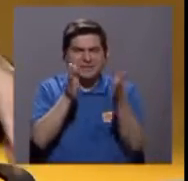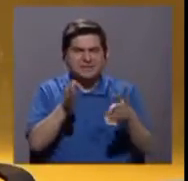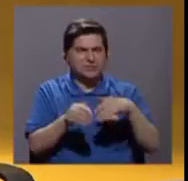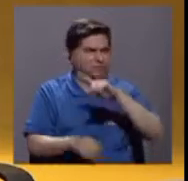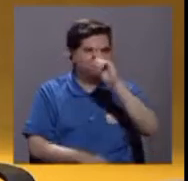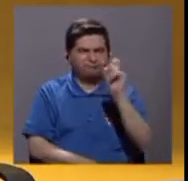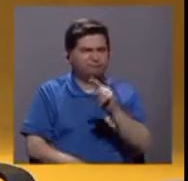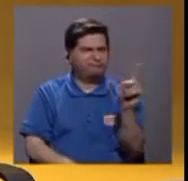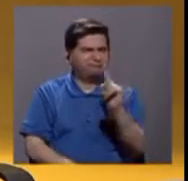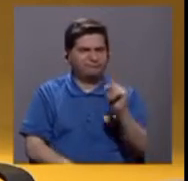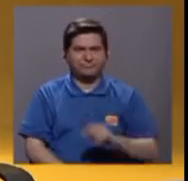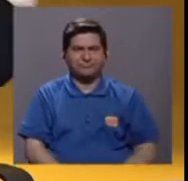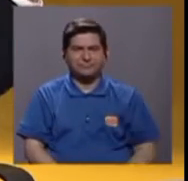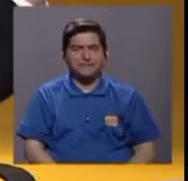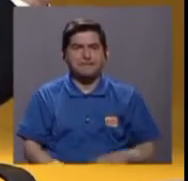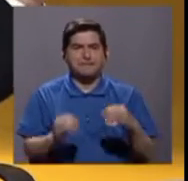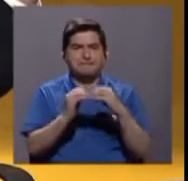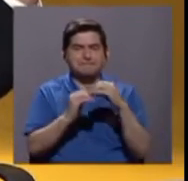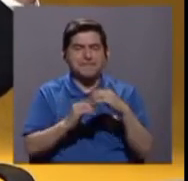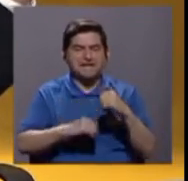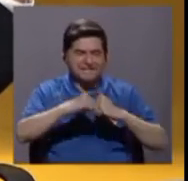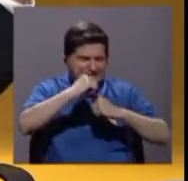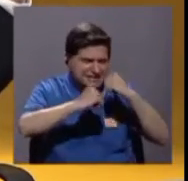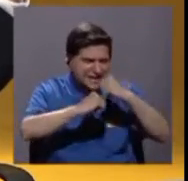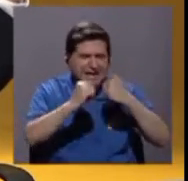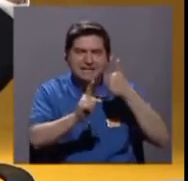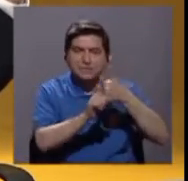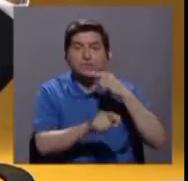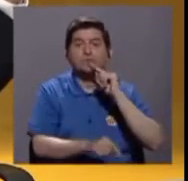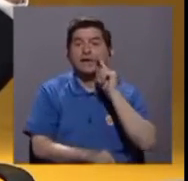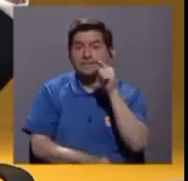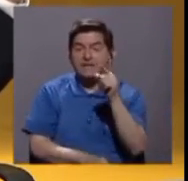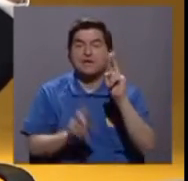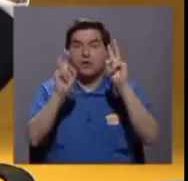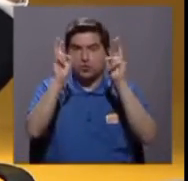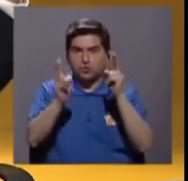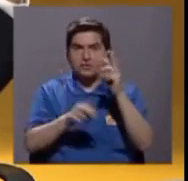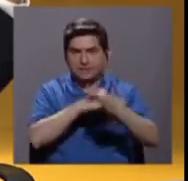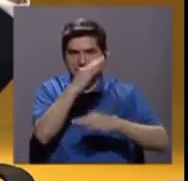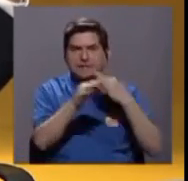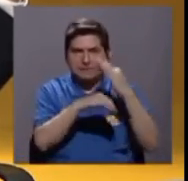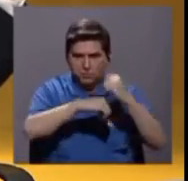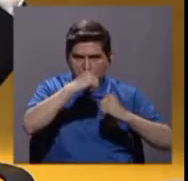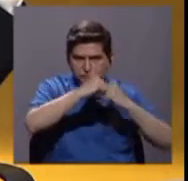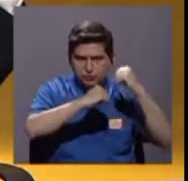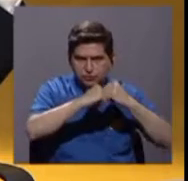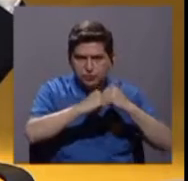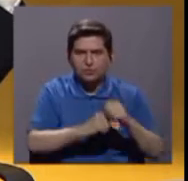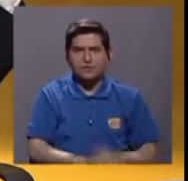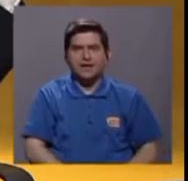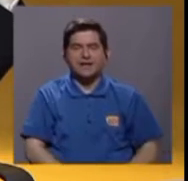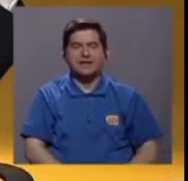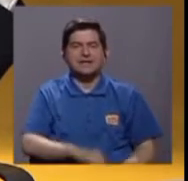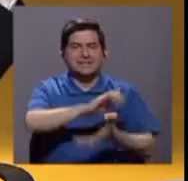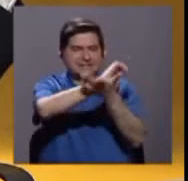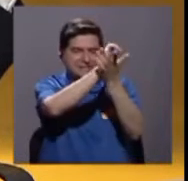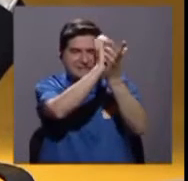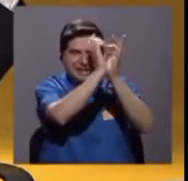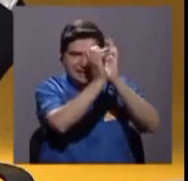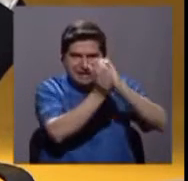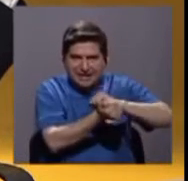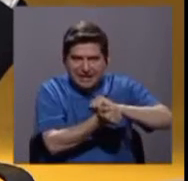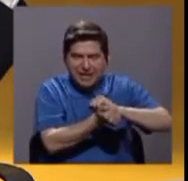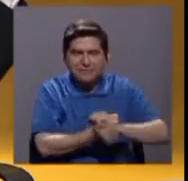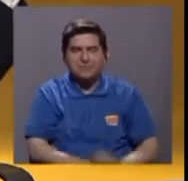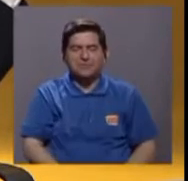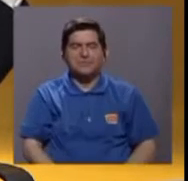eso, sino más bien algo más estructural, porque usted habló de que este tema es estructural, y es el tema de la reforma